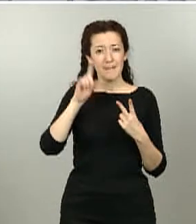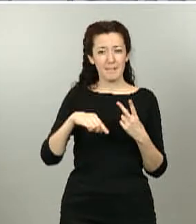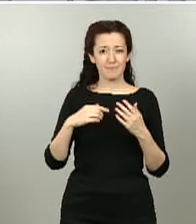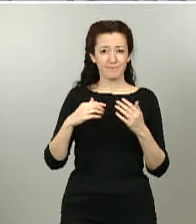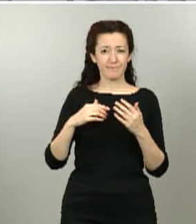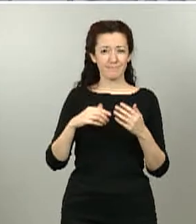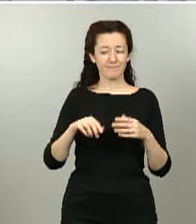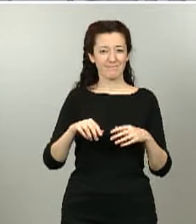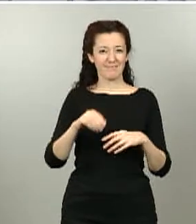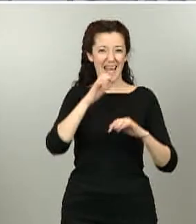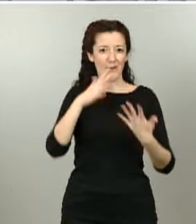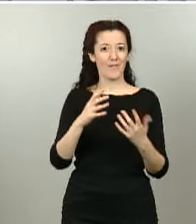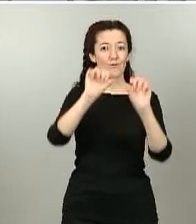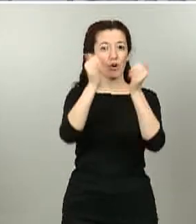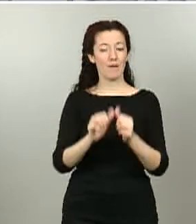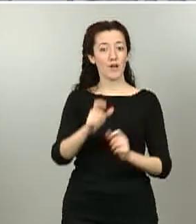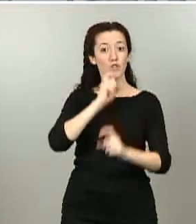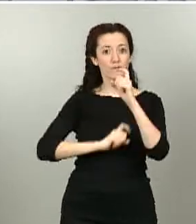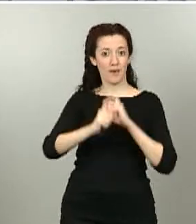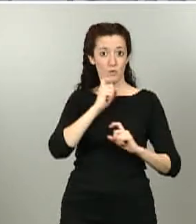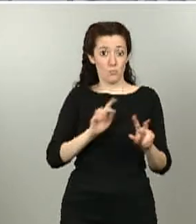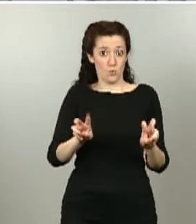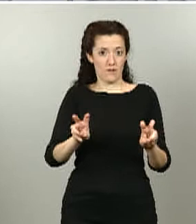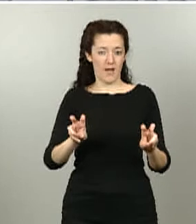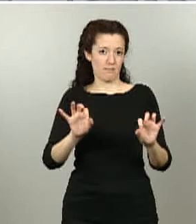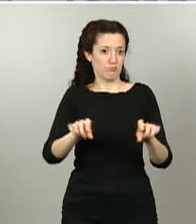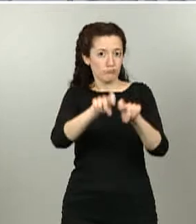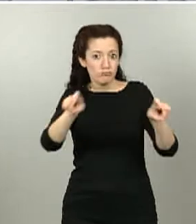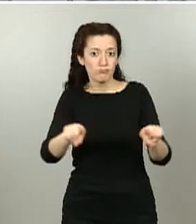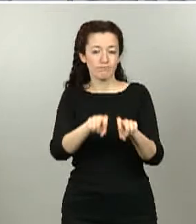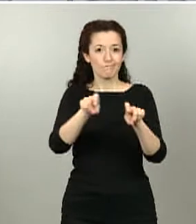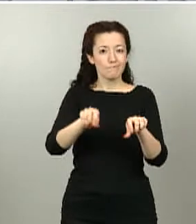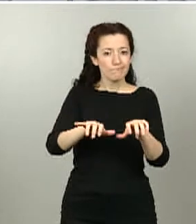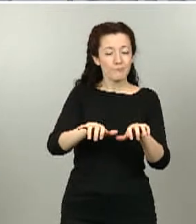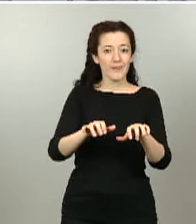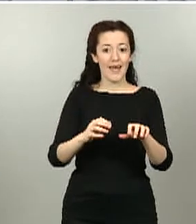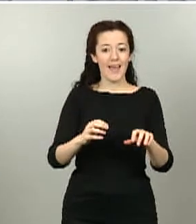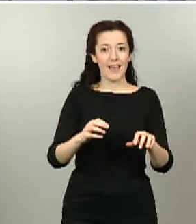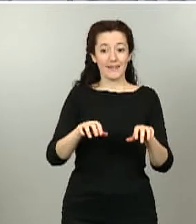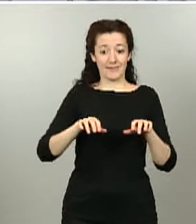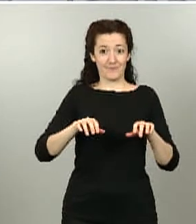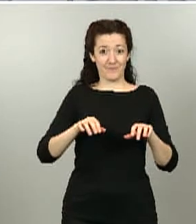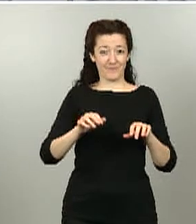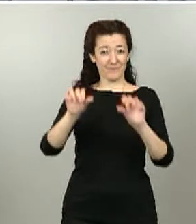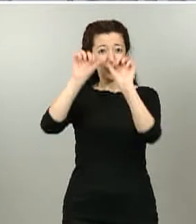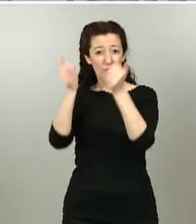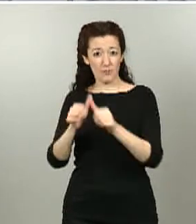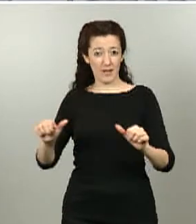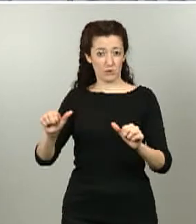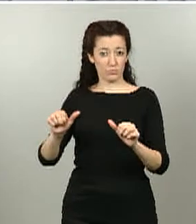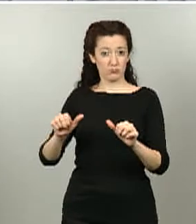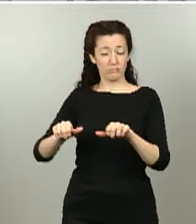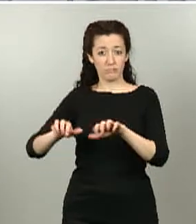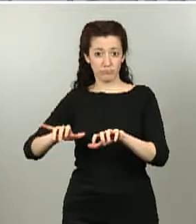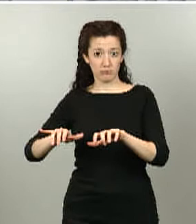de notificación, había habido algún error en los transcriptores de datos para darles el formato adecuado para poder combinarlos con el resto